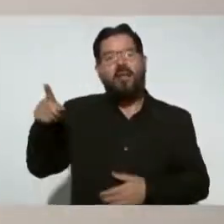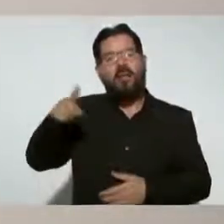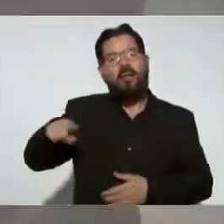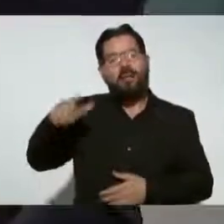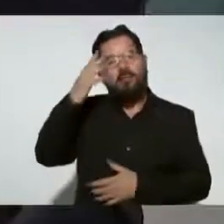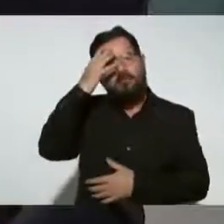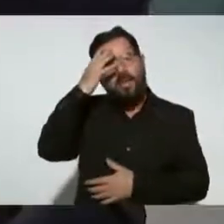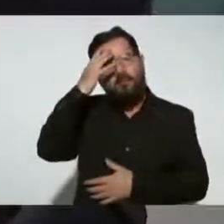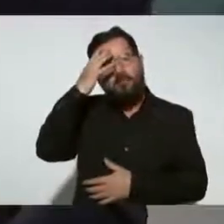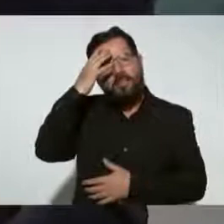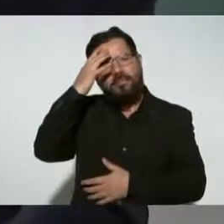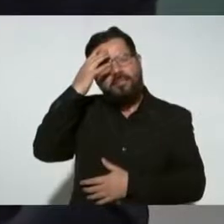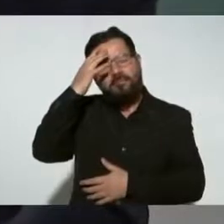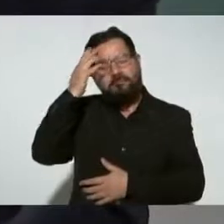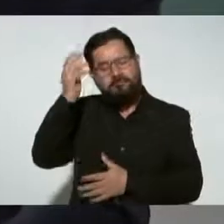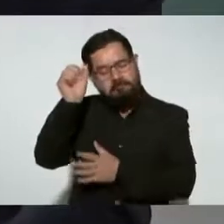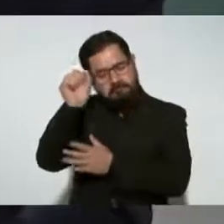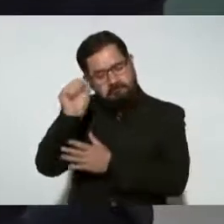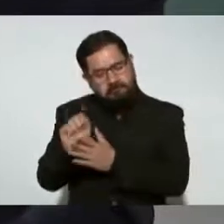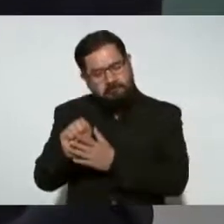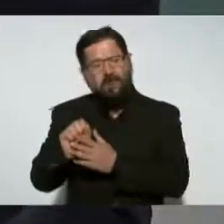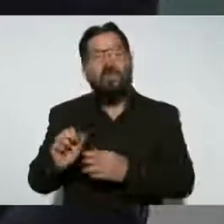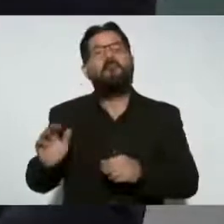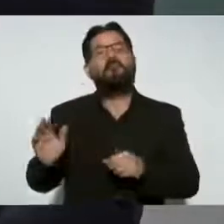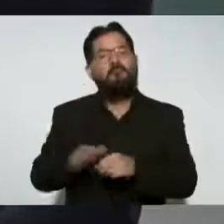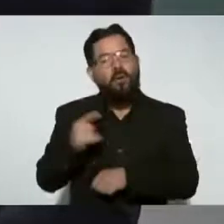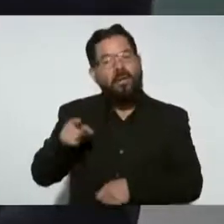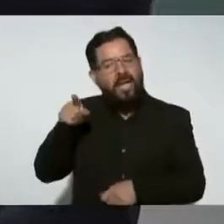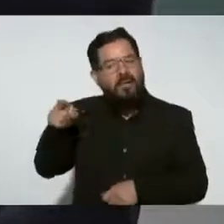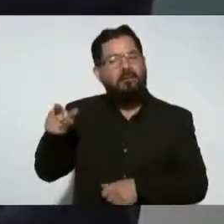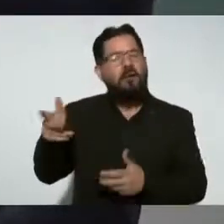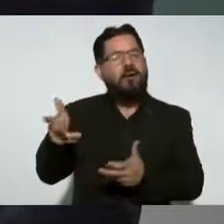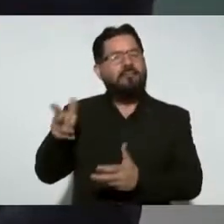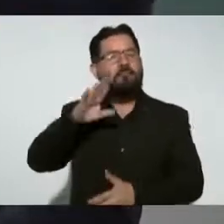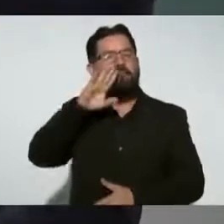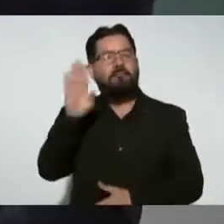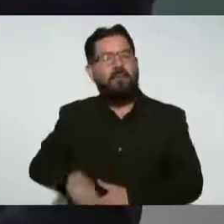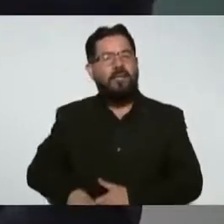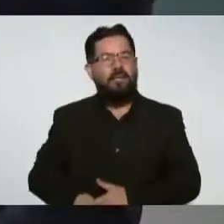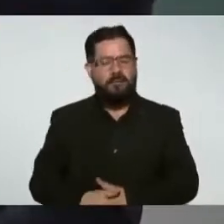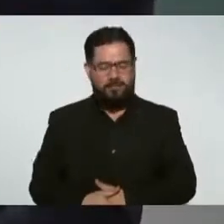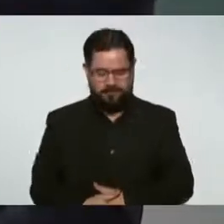pasando vergüenza por lo que hicieron.